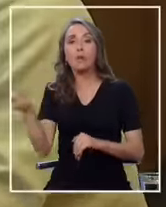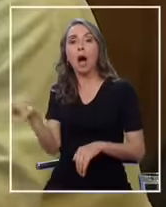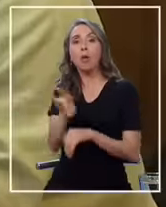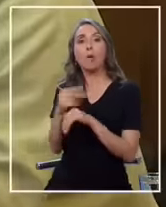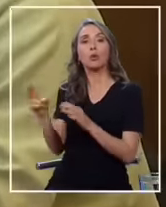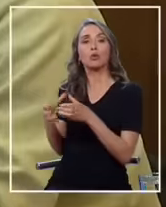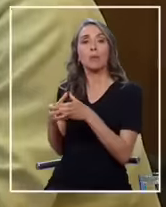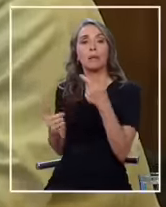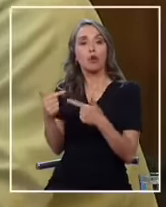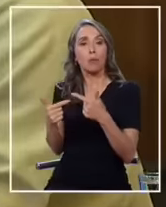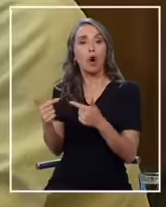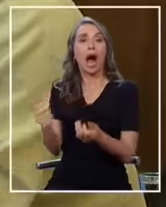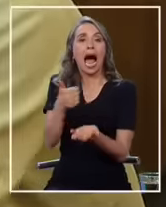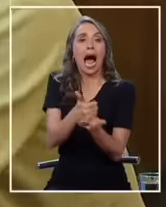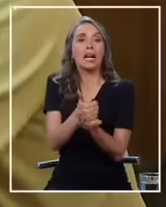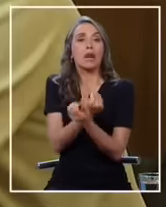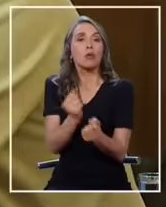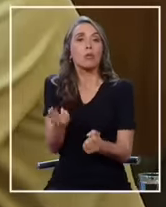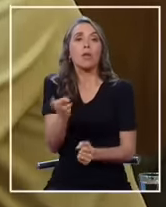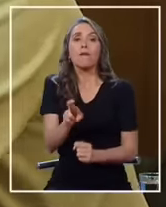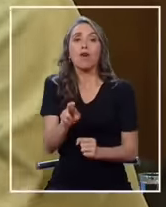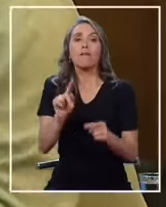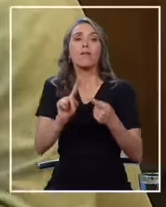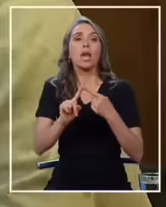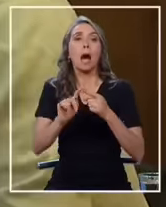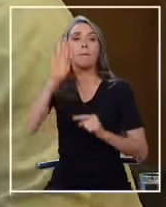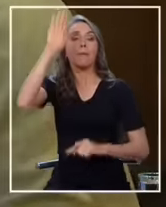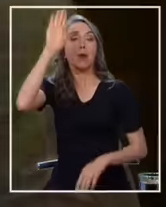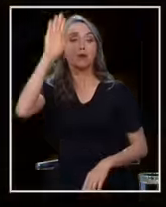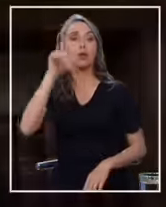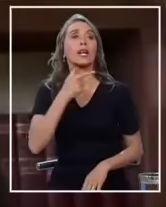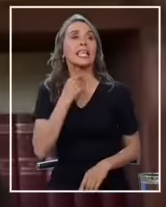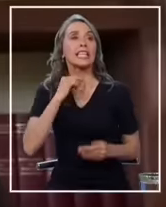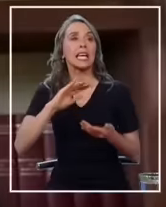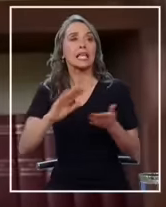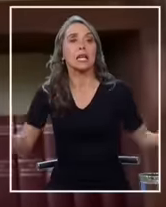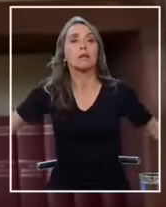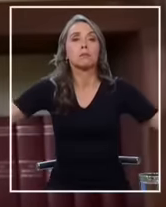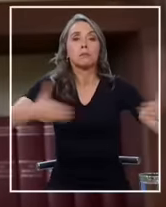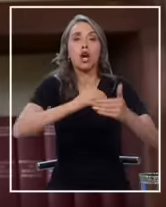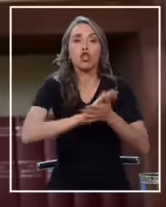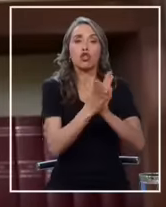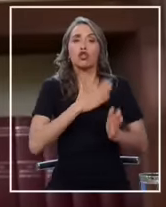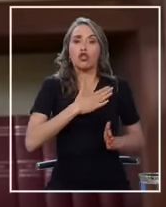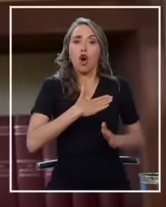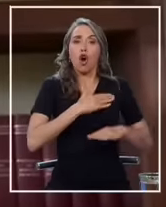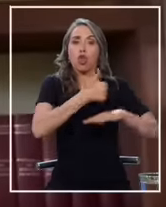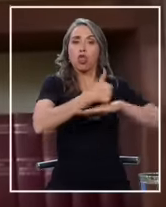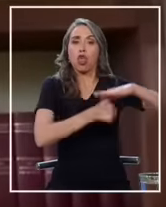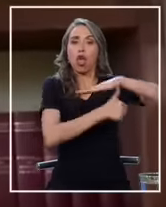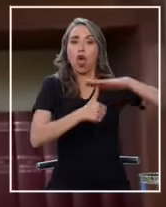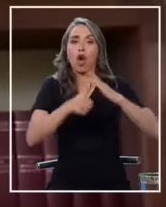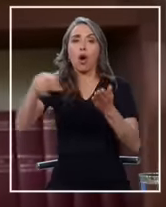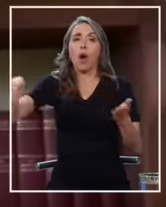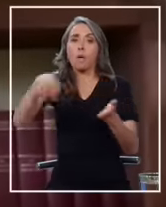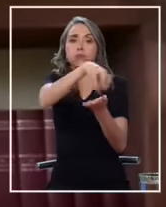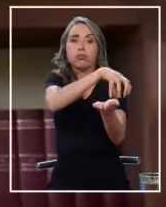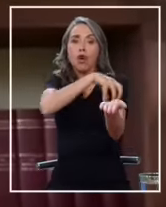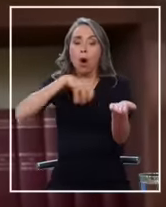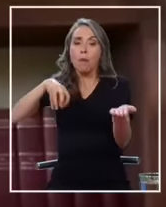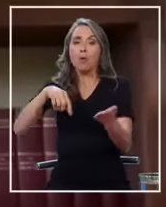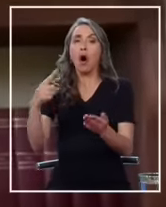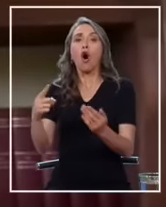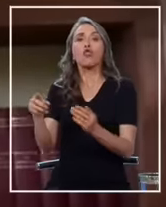porque sus alcaldes ya no pueden repostular. Si alguien quiere llevarse todo y que el resto quede